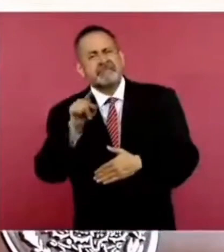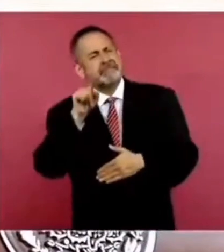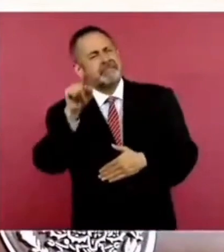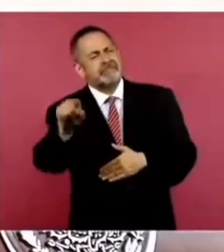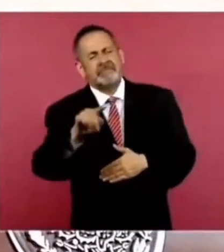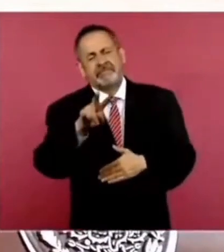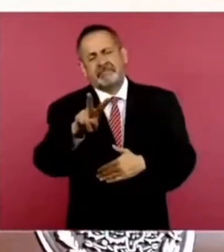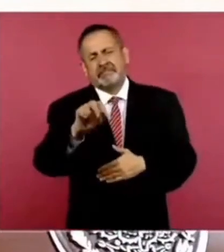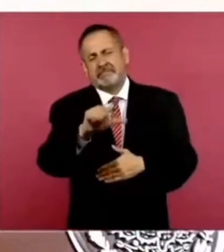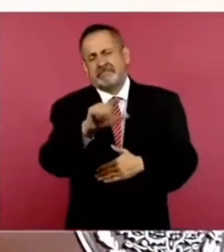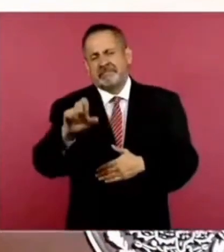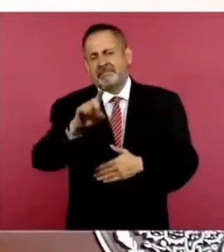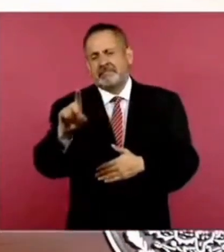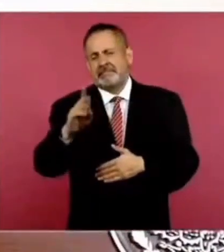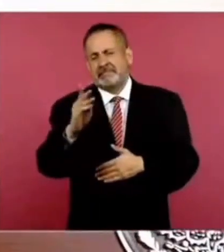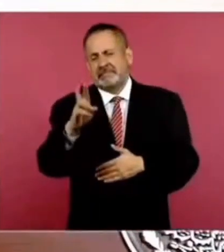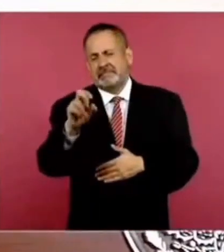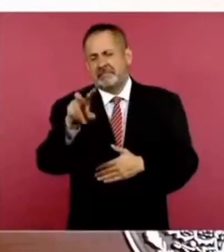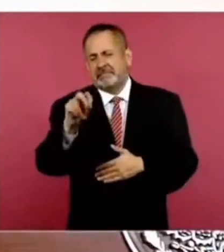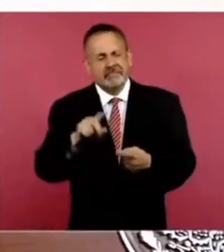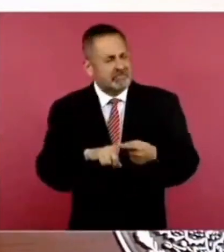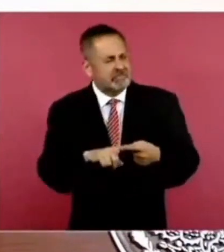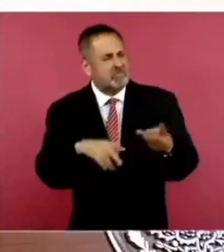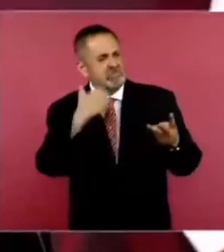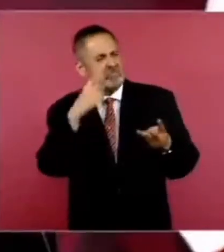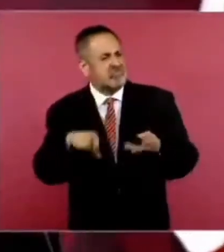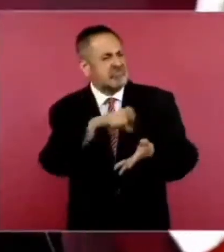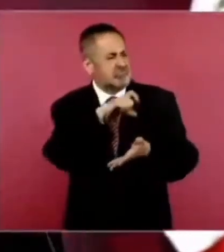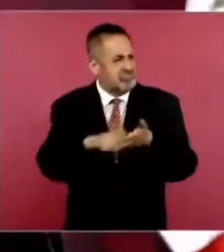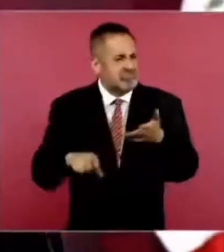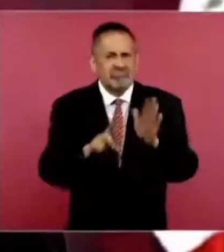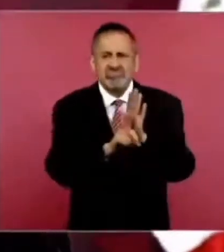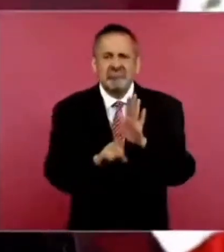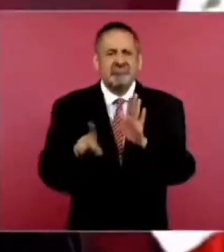mi departamento en Miami,